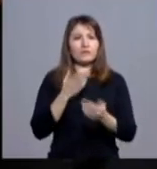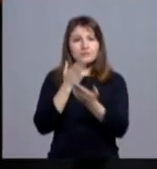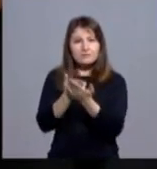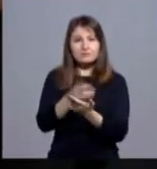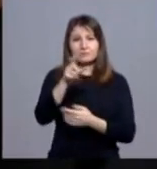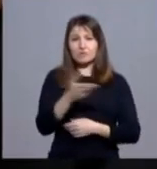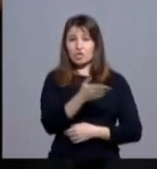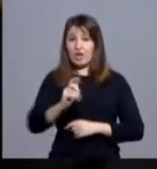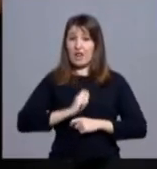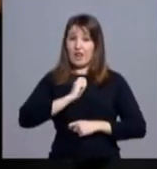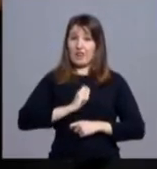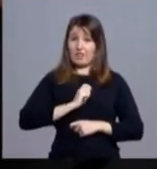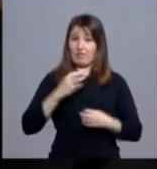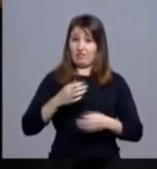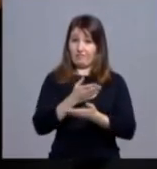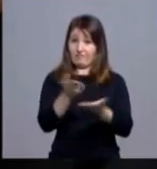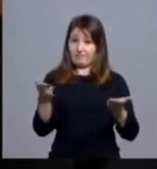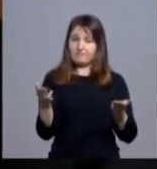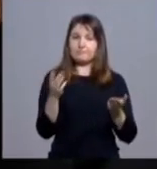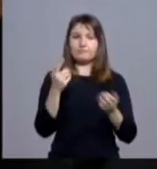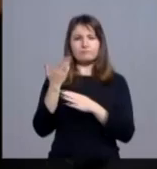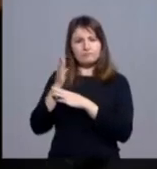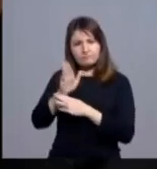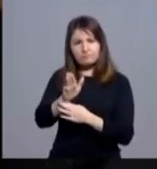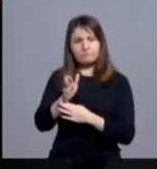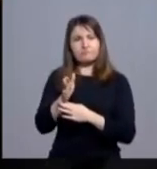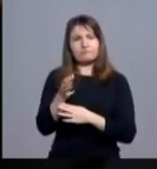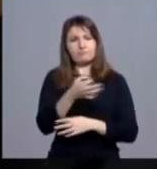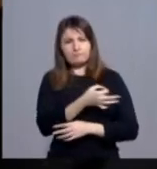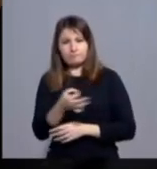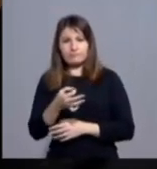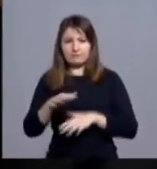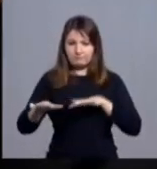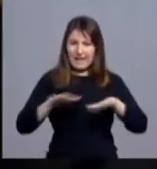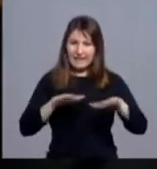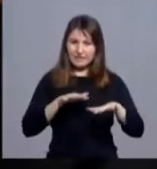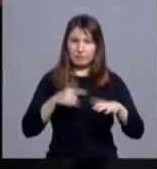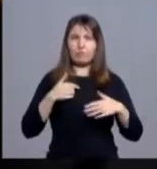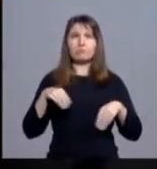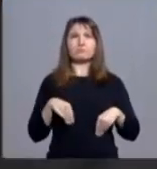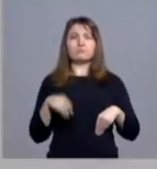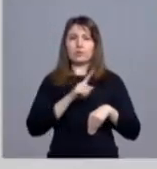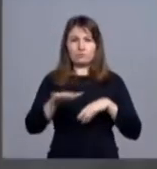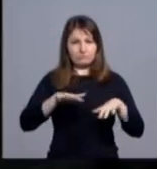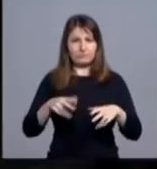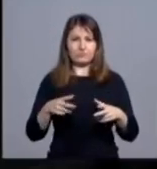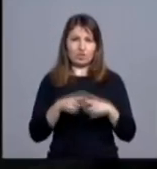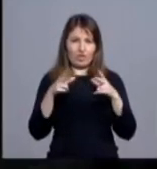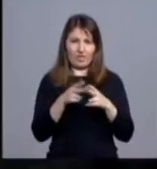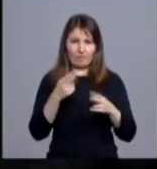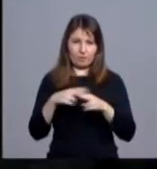laicidad que tenga una presencia efectivamente activa en la vida española. La